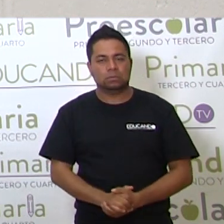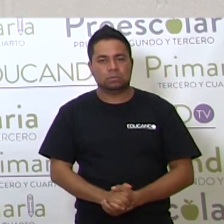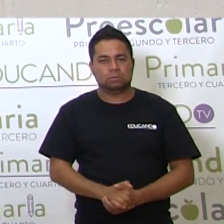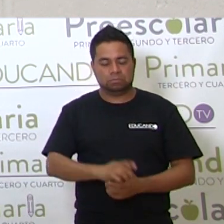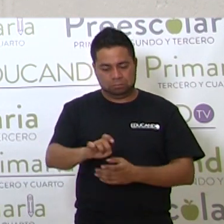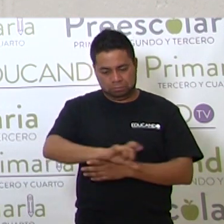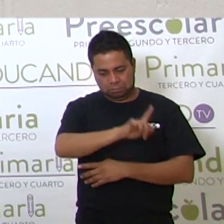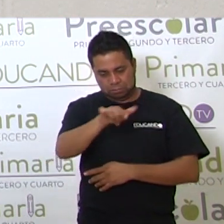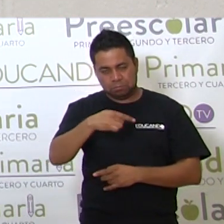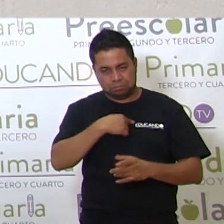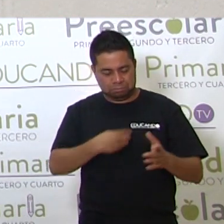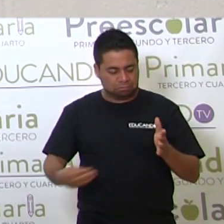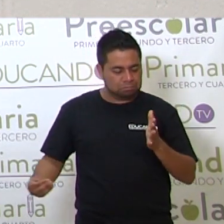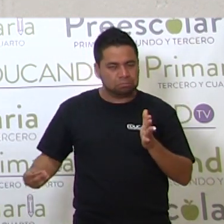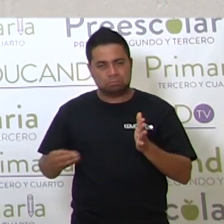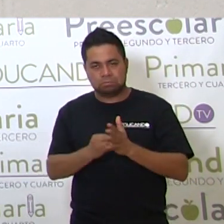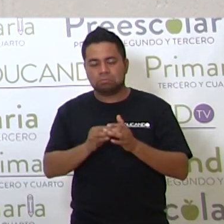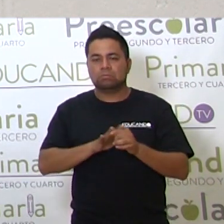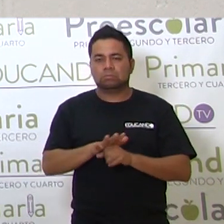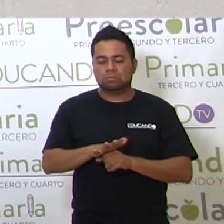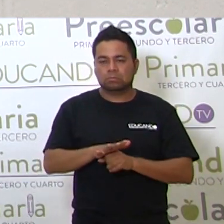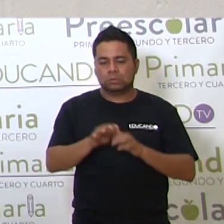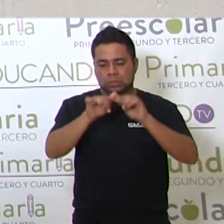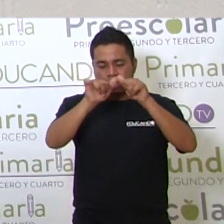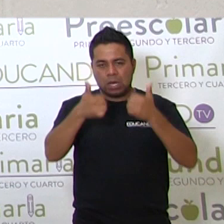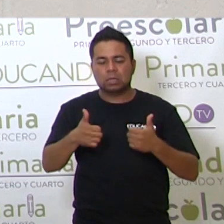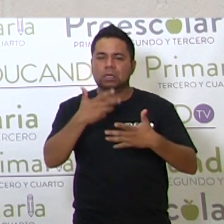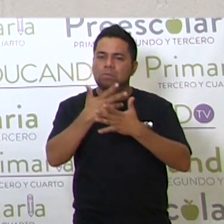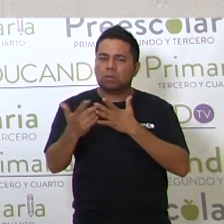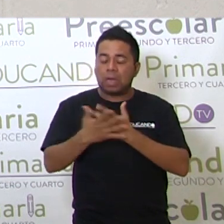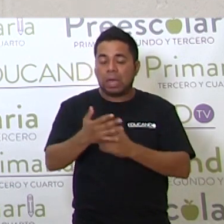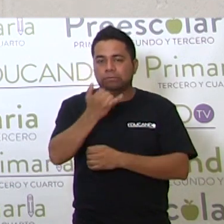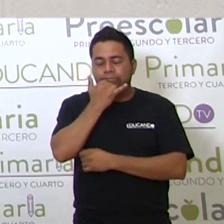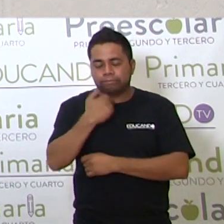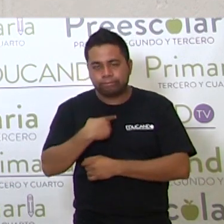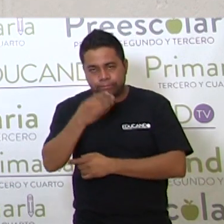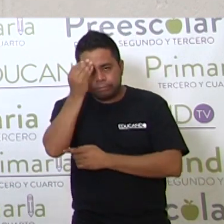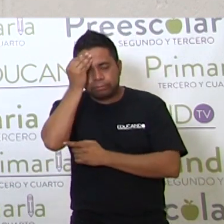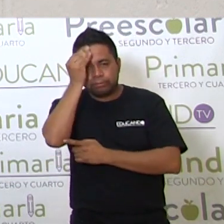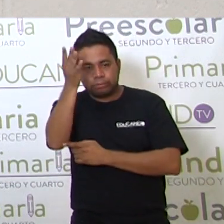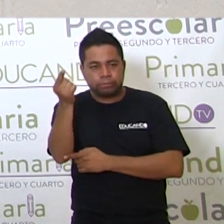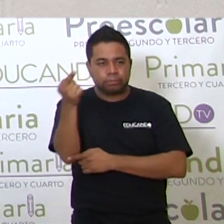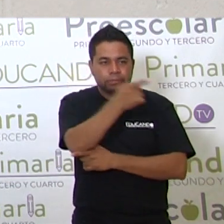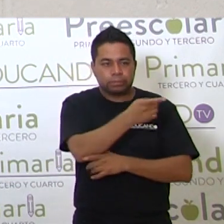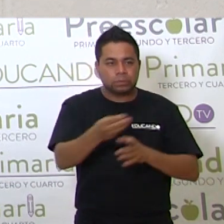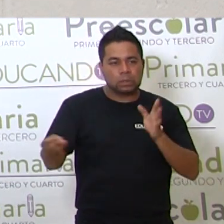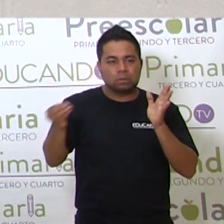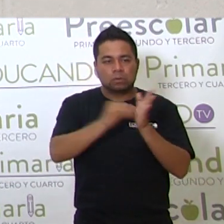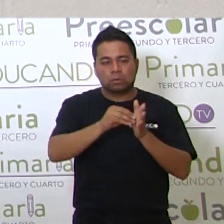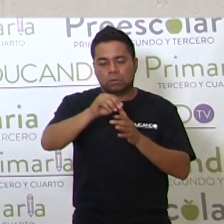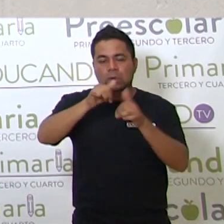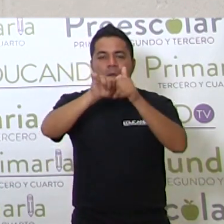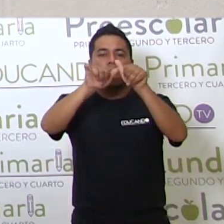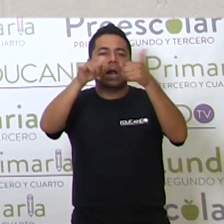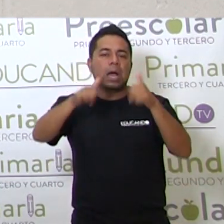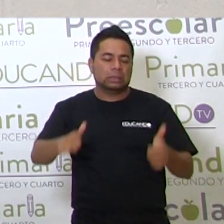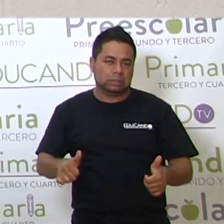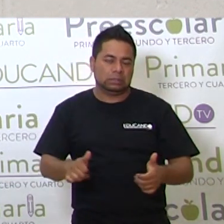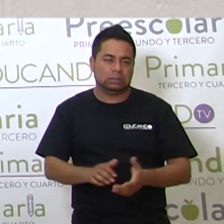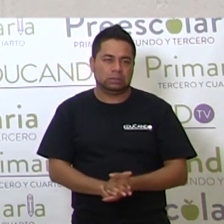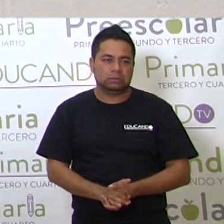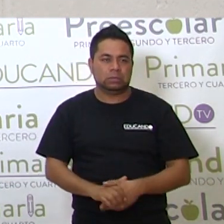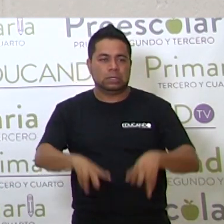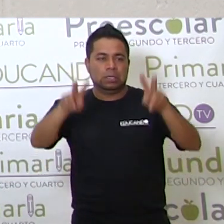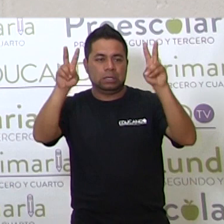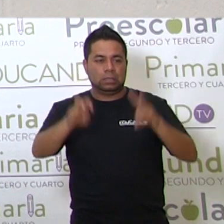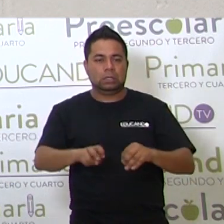Después podríamos poner aquí arte moderno. Ah, se me olvida que aquí es arte, porque estamos hablando de ¿qué?